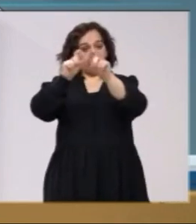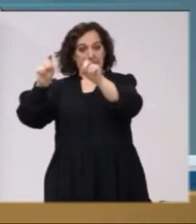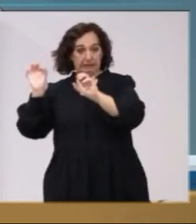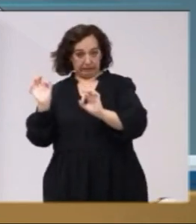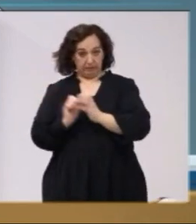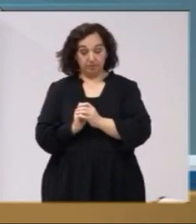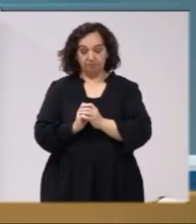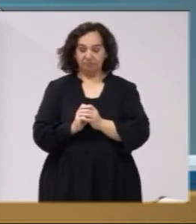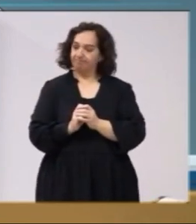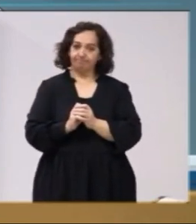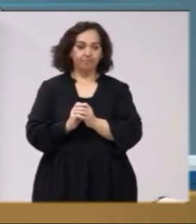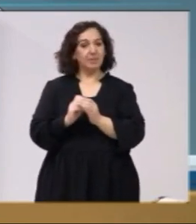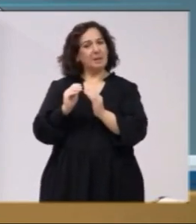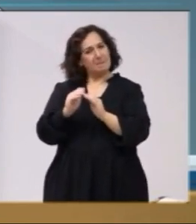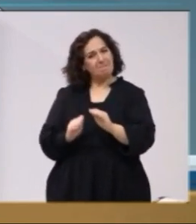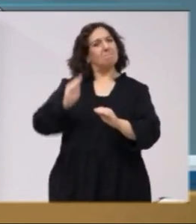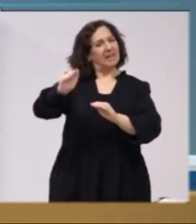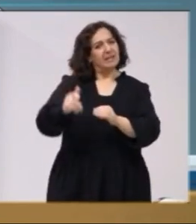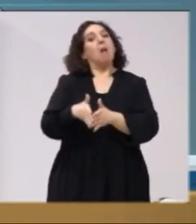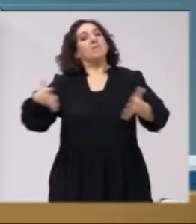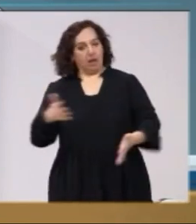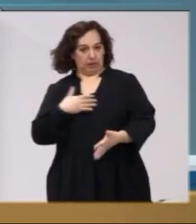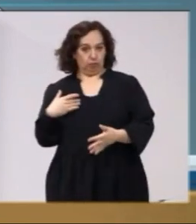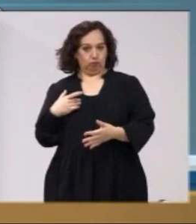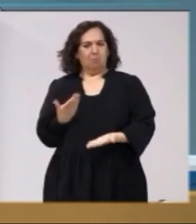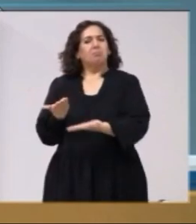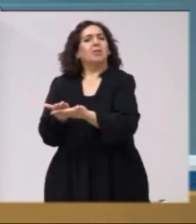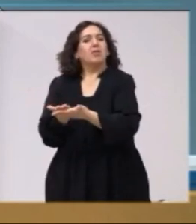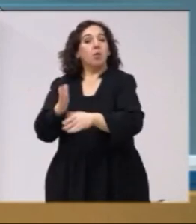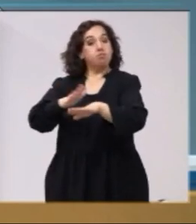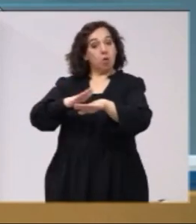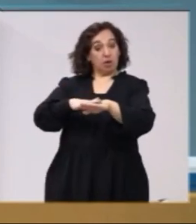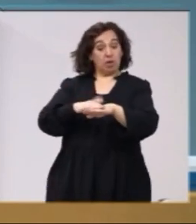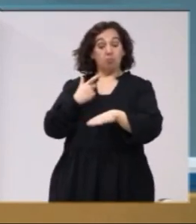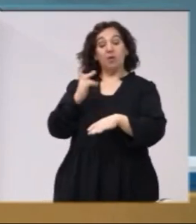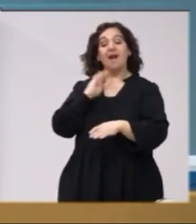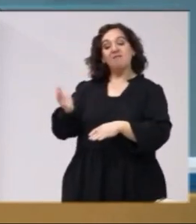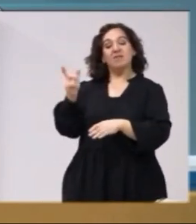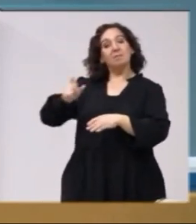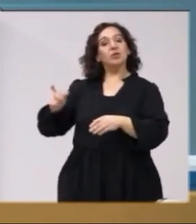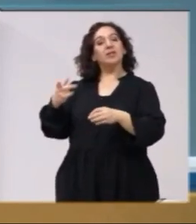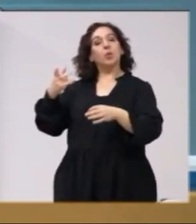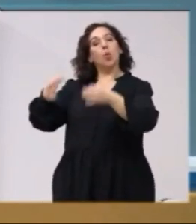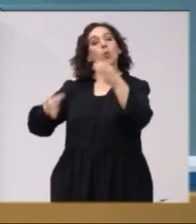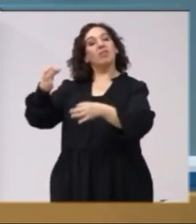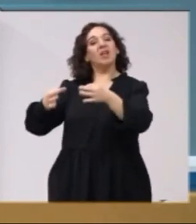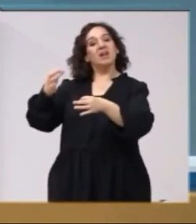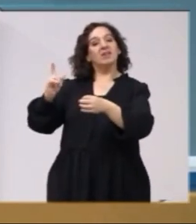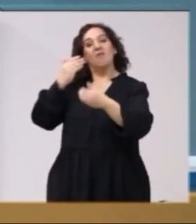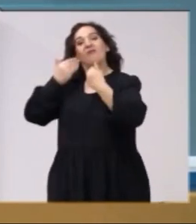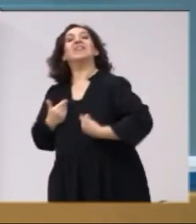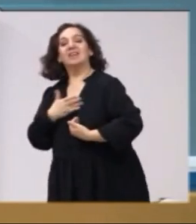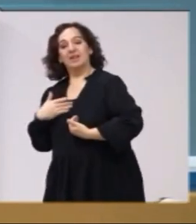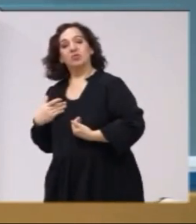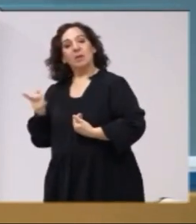qué hemos pedido ampliar a las personas jurídicas? Para